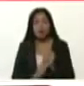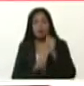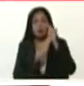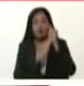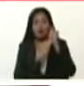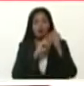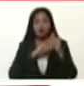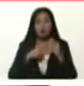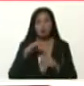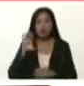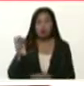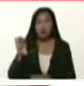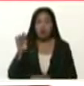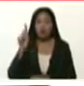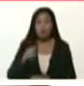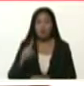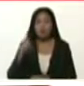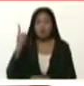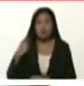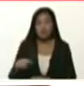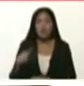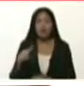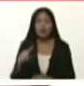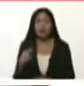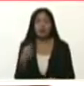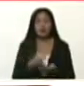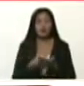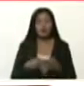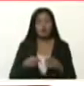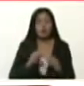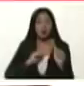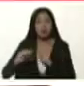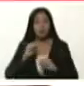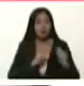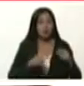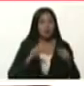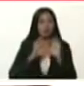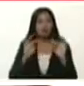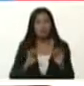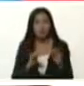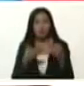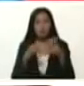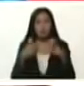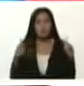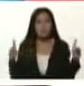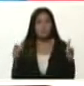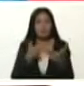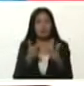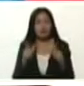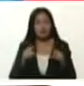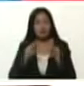de los estados, tenga recursos para moverse amplia y libremente